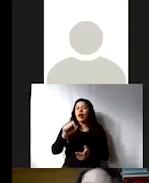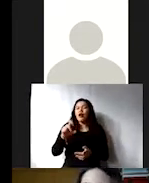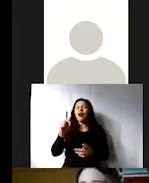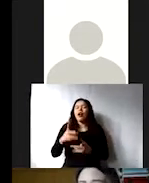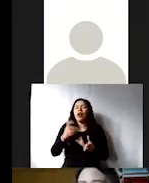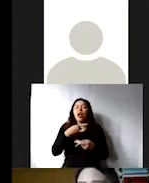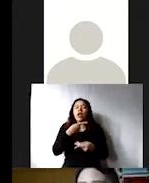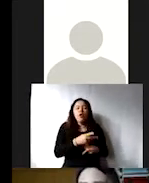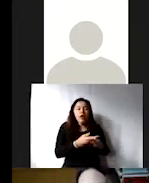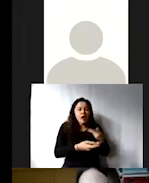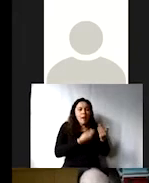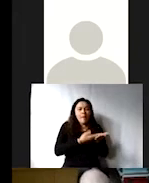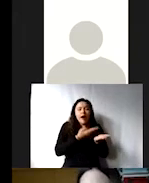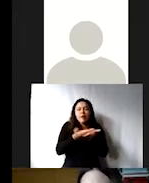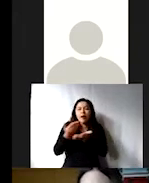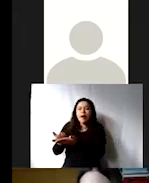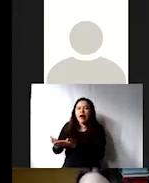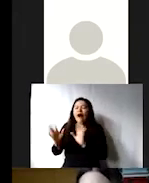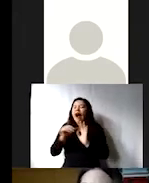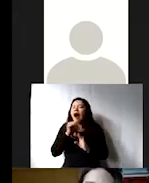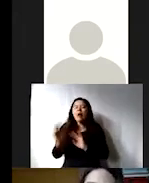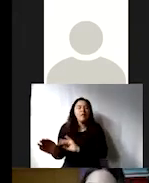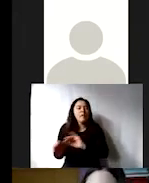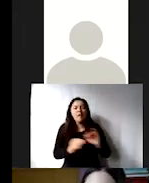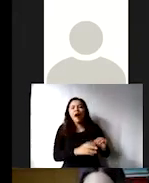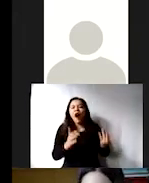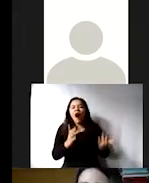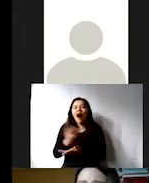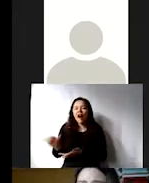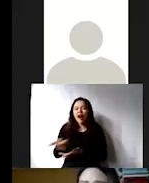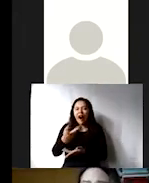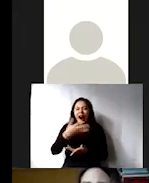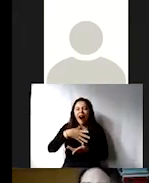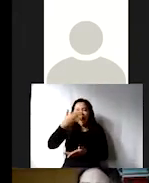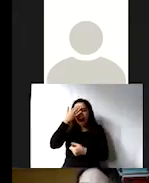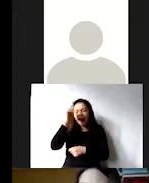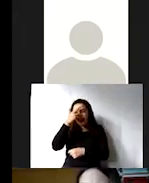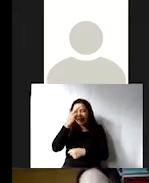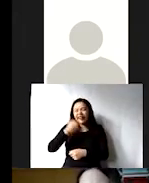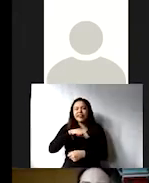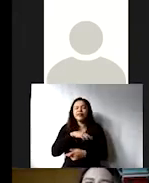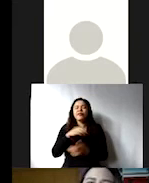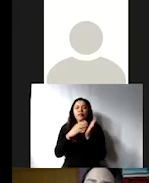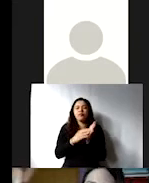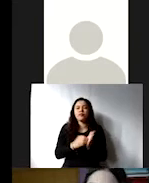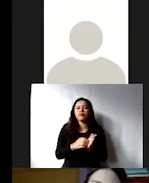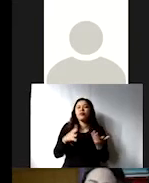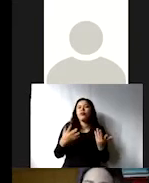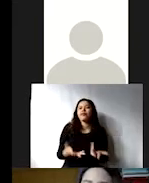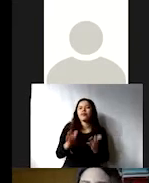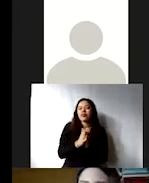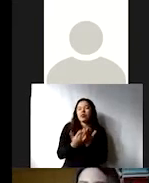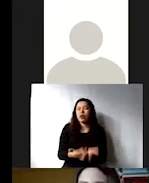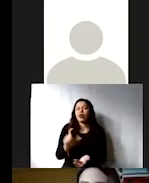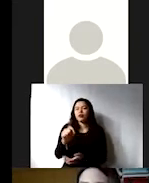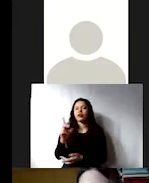un poquito nada más para que se queden con esta pregunta: ¿cómo estamos implementando la Agenda 2030? Es decir, ¿cómo la